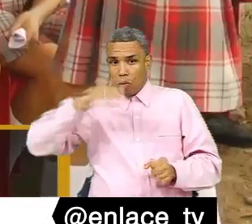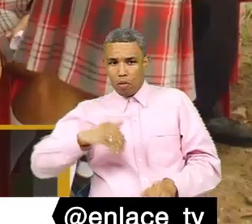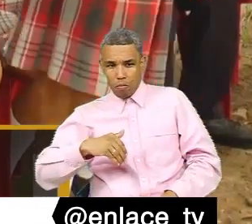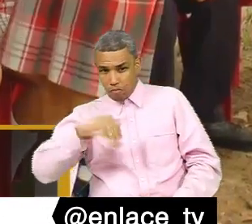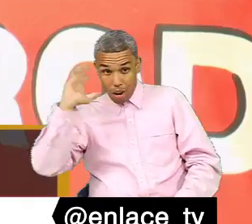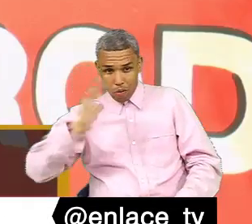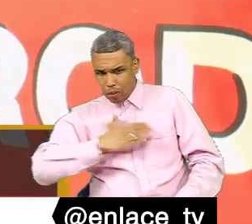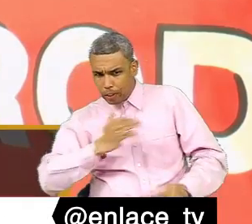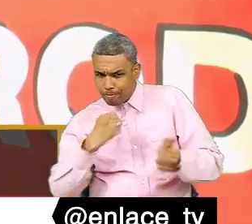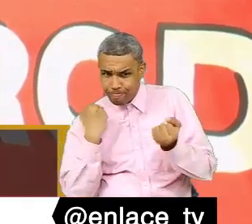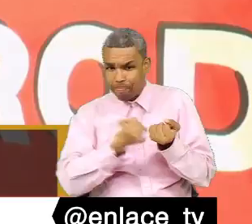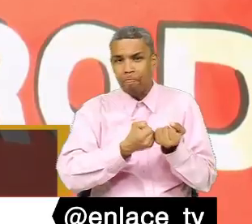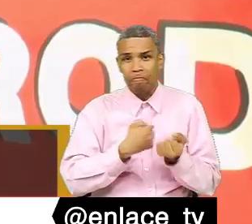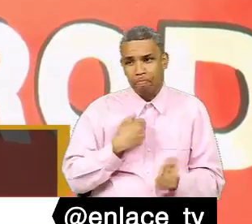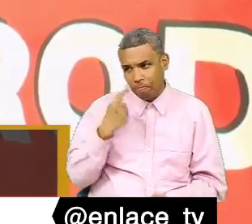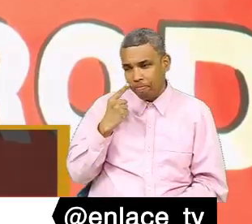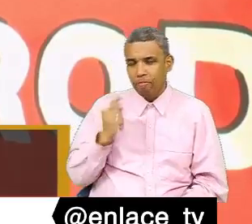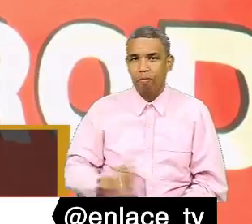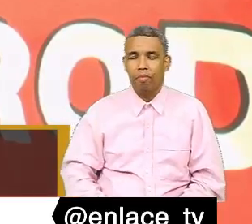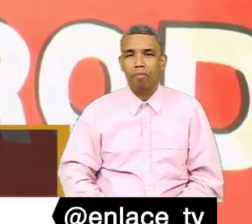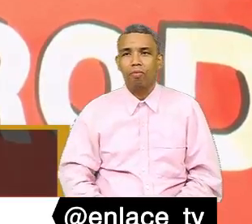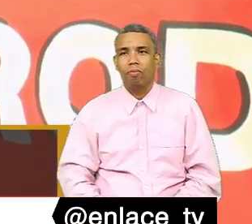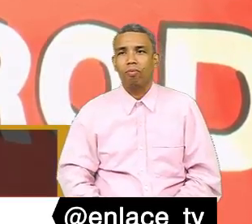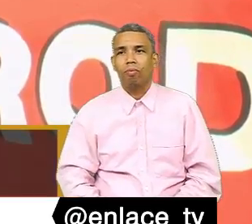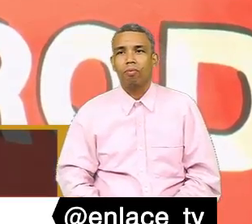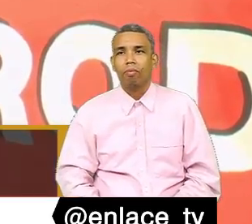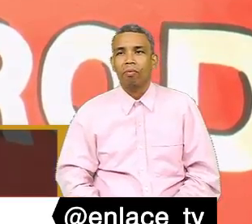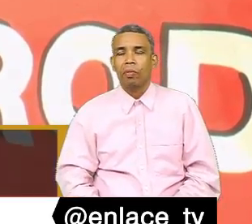esta iniciativa. Es una institución que